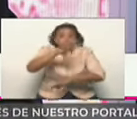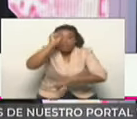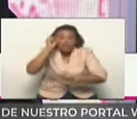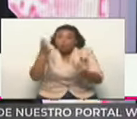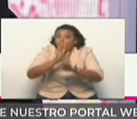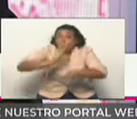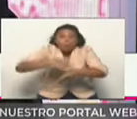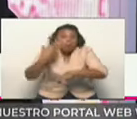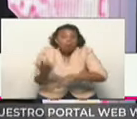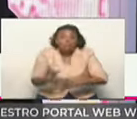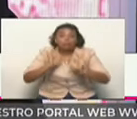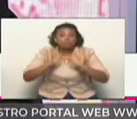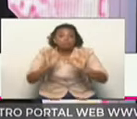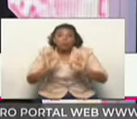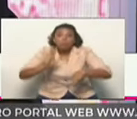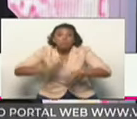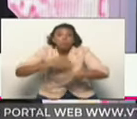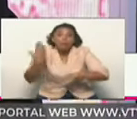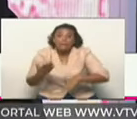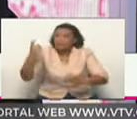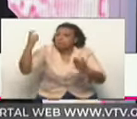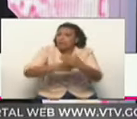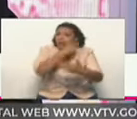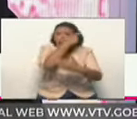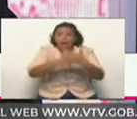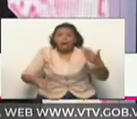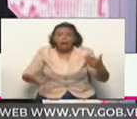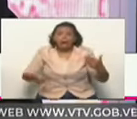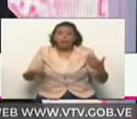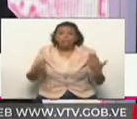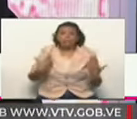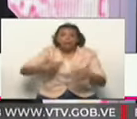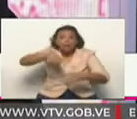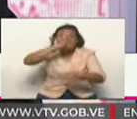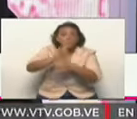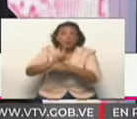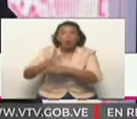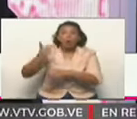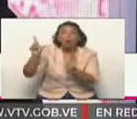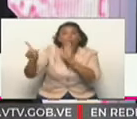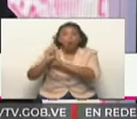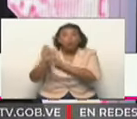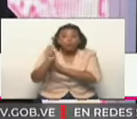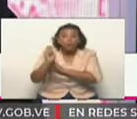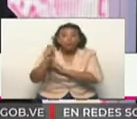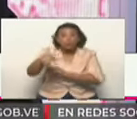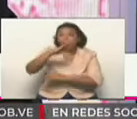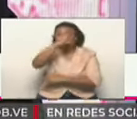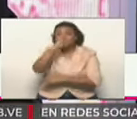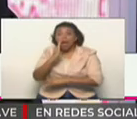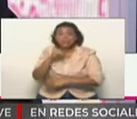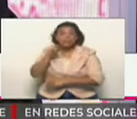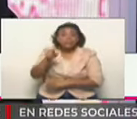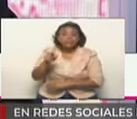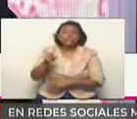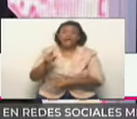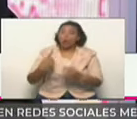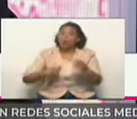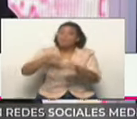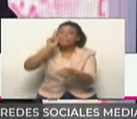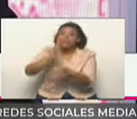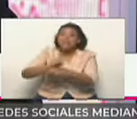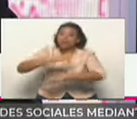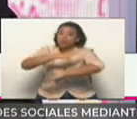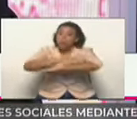y absolutamente negado a los principios constitucionales de Brasil, a los principios de